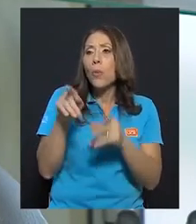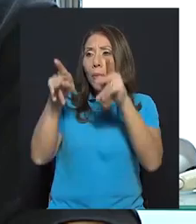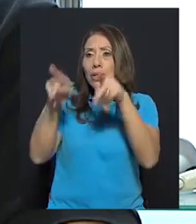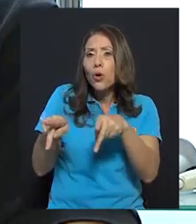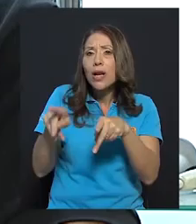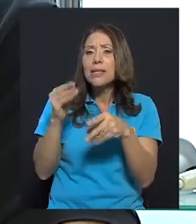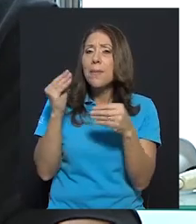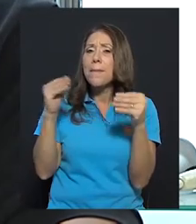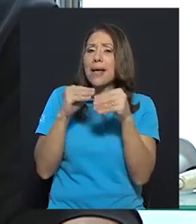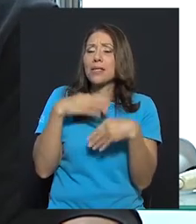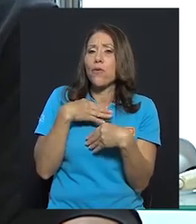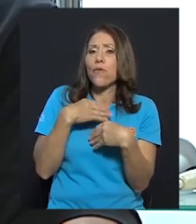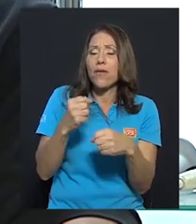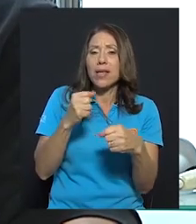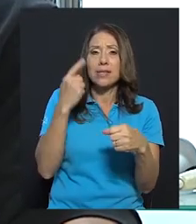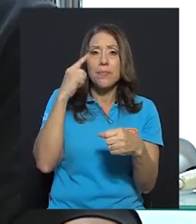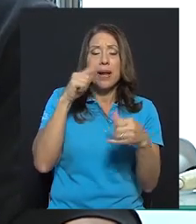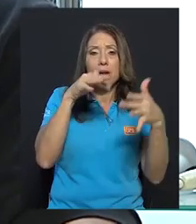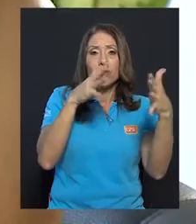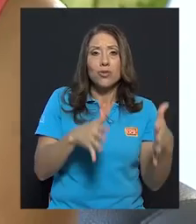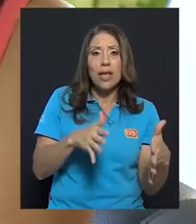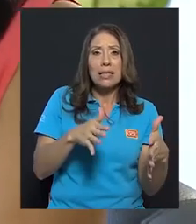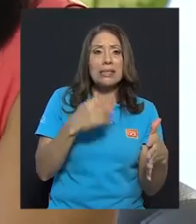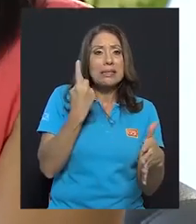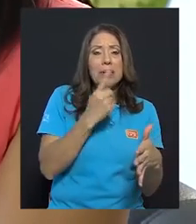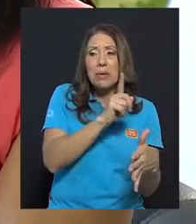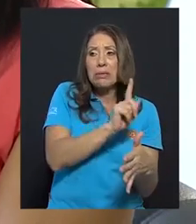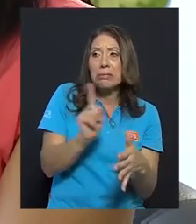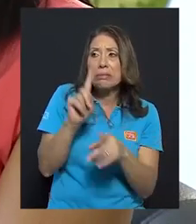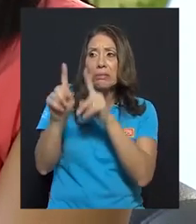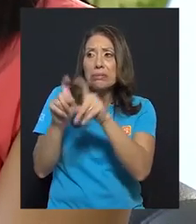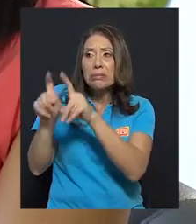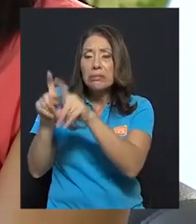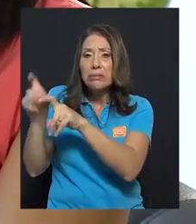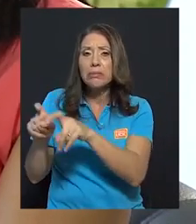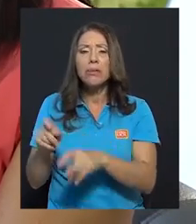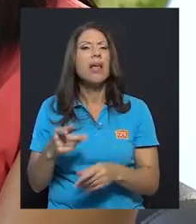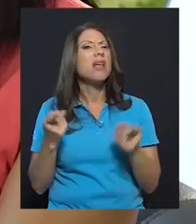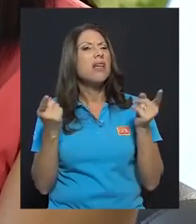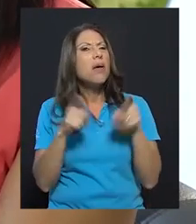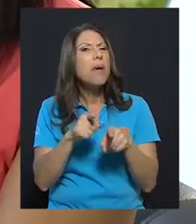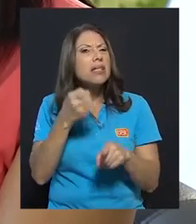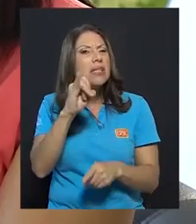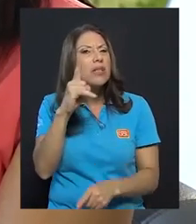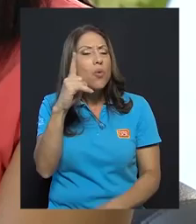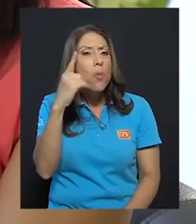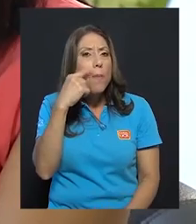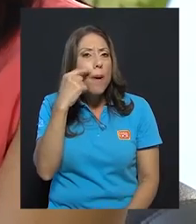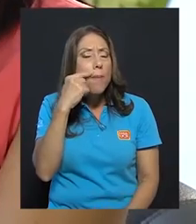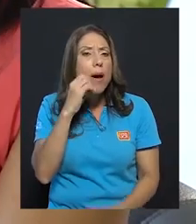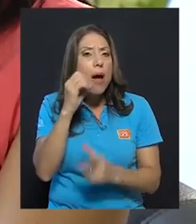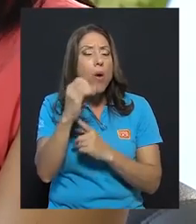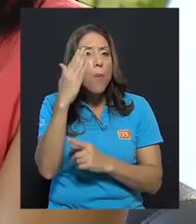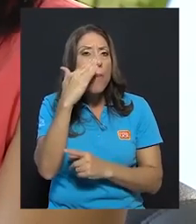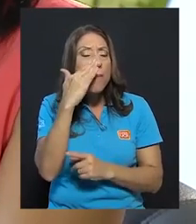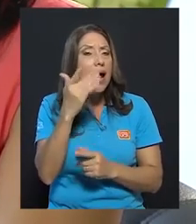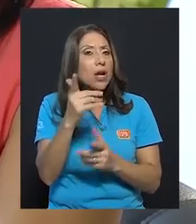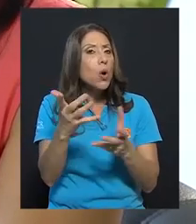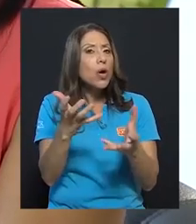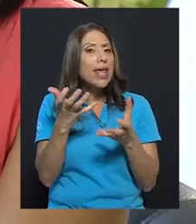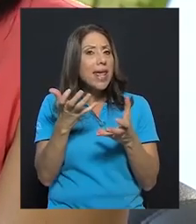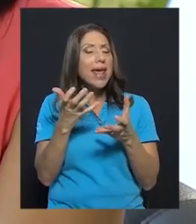ocupando segundo y tercer lugar. Uh-huh. Adriana, ¿qué pasa si un padre no quiere o madre no quiere que su hijo reciba esta